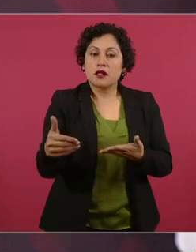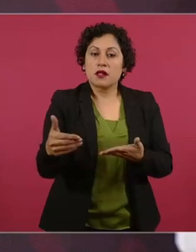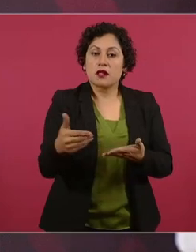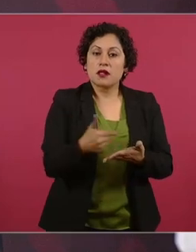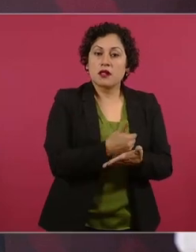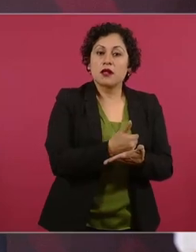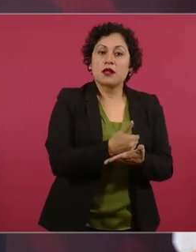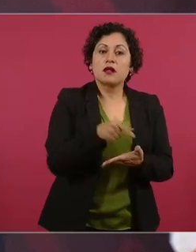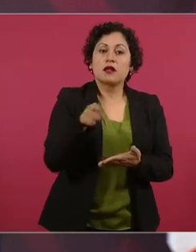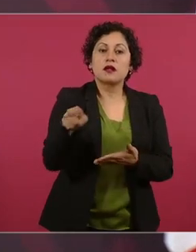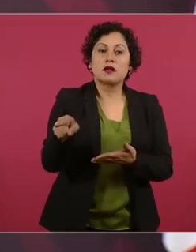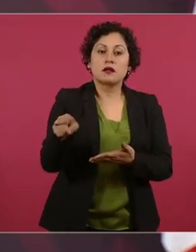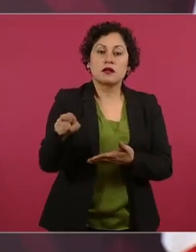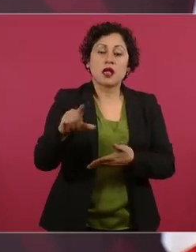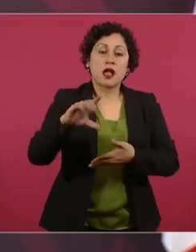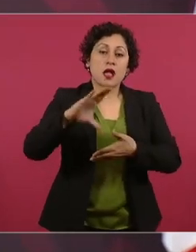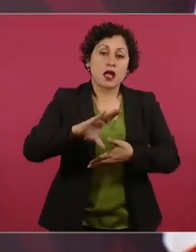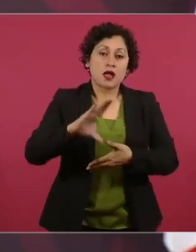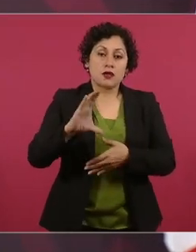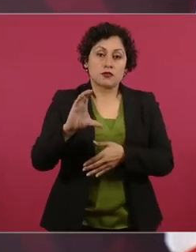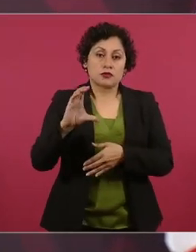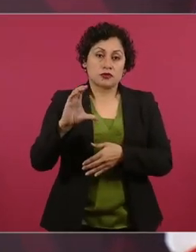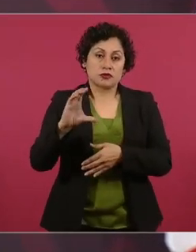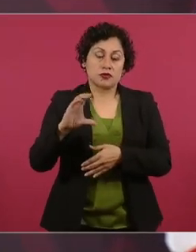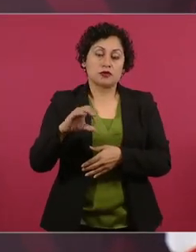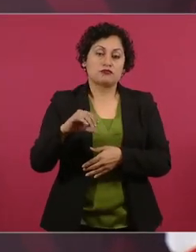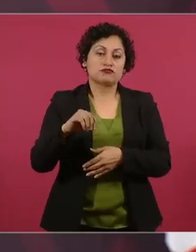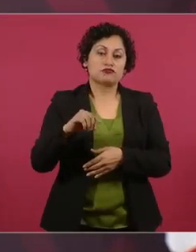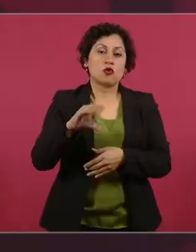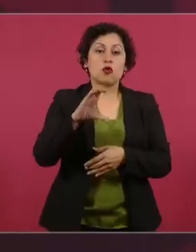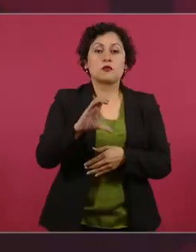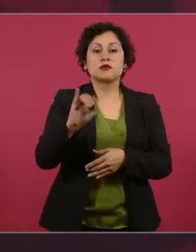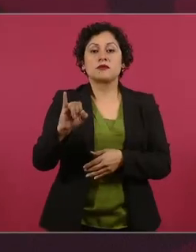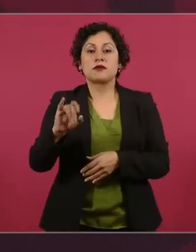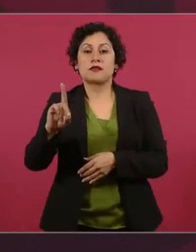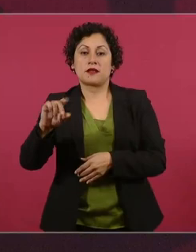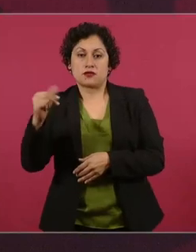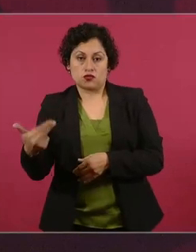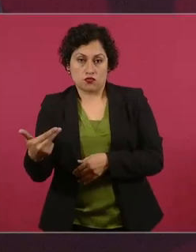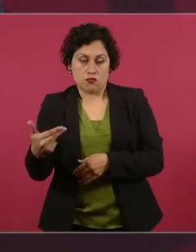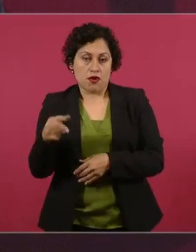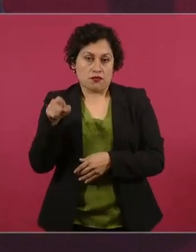la Comisión de Derechos Humanos, la Comisión Interamericana